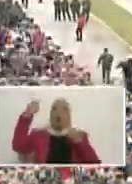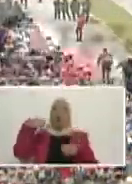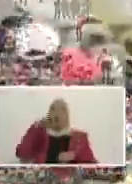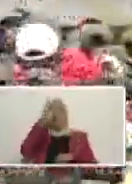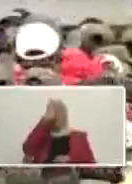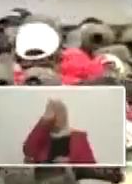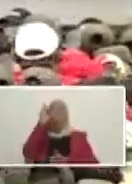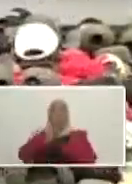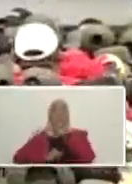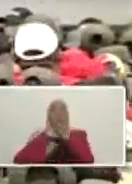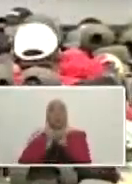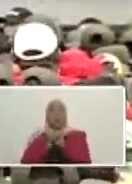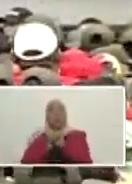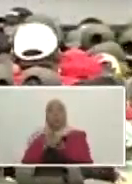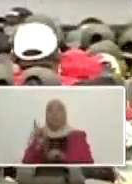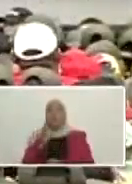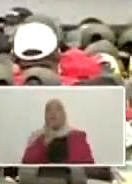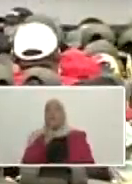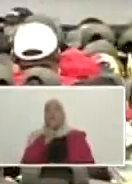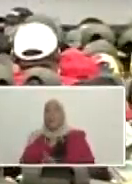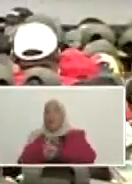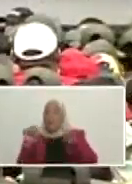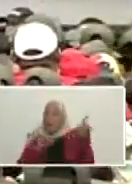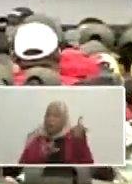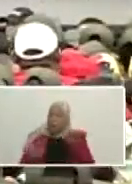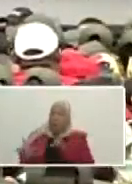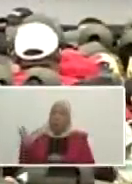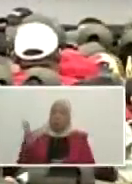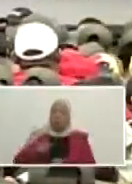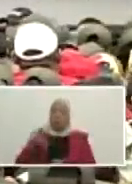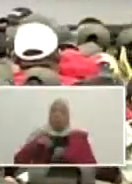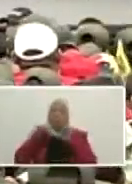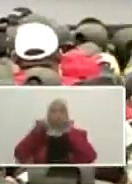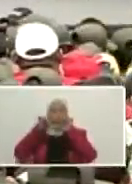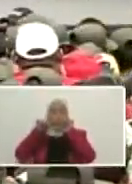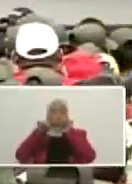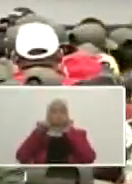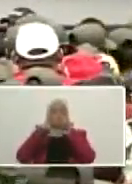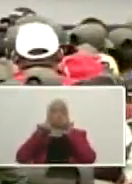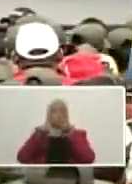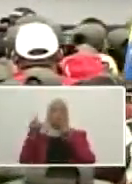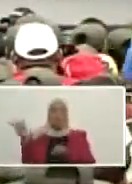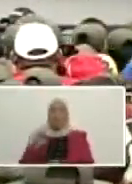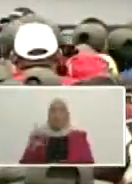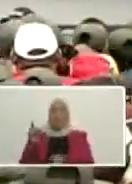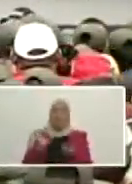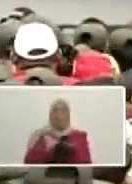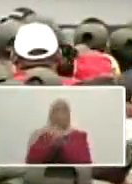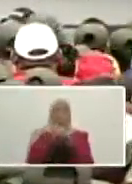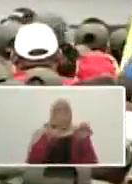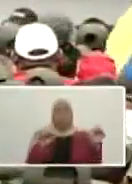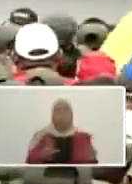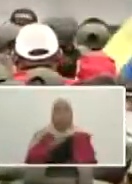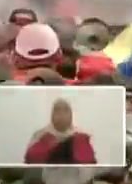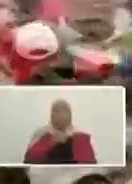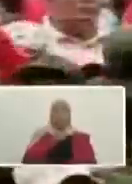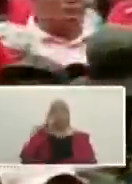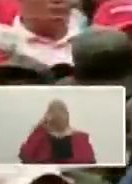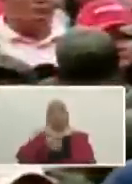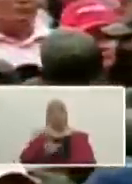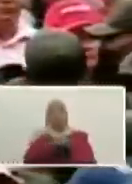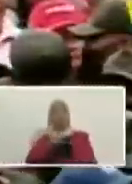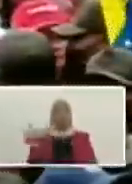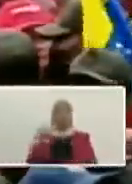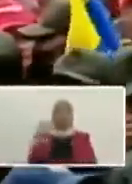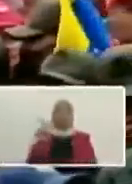Monetario Internacional: ya basta ya, no contigo, fuera el neoliberalismo. Fue el pueblo de Venezuela